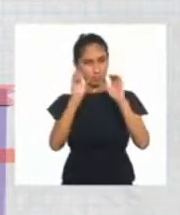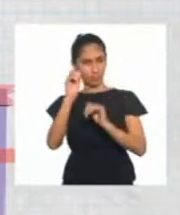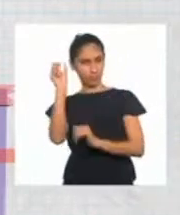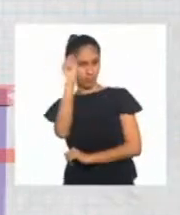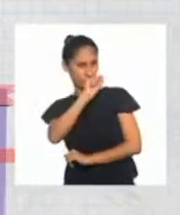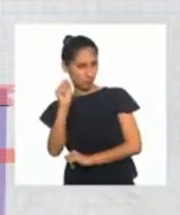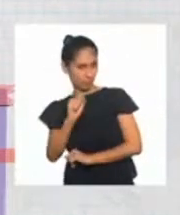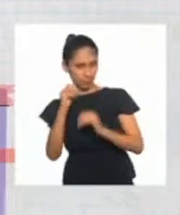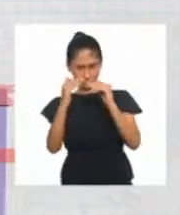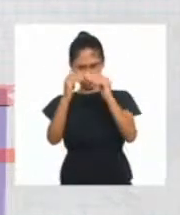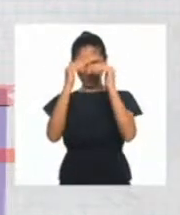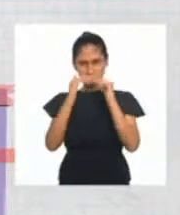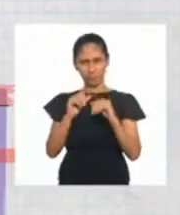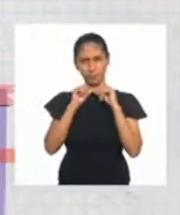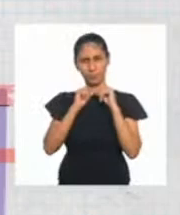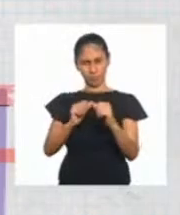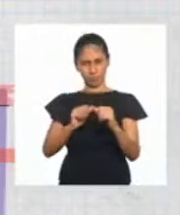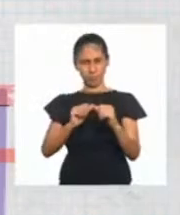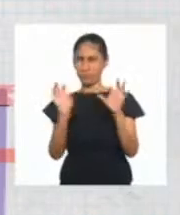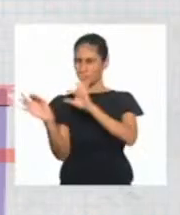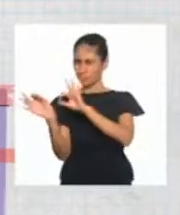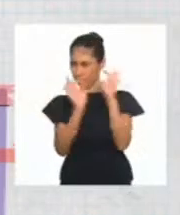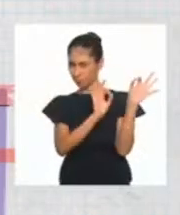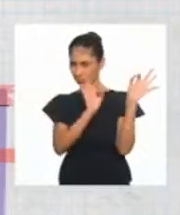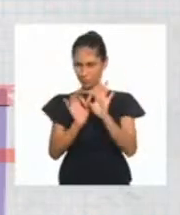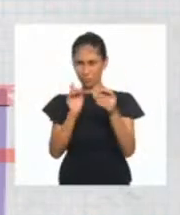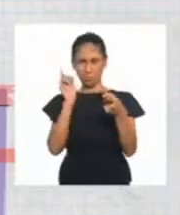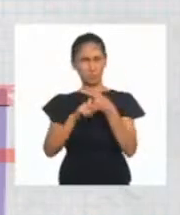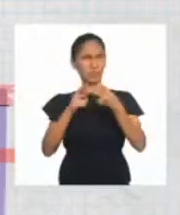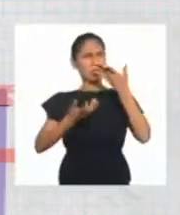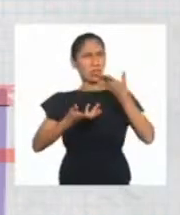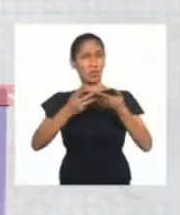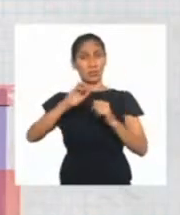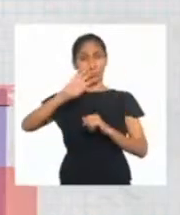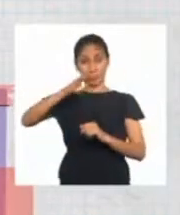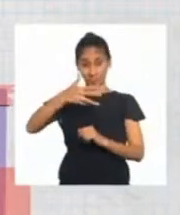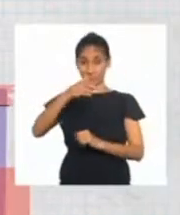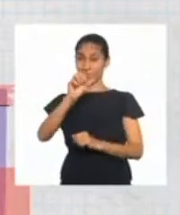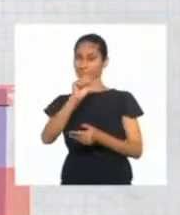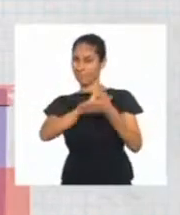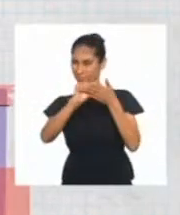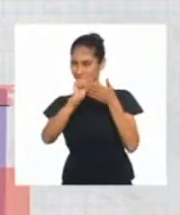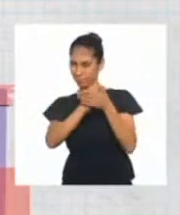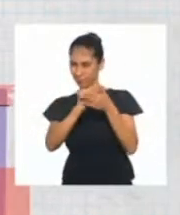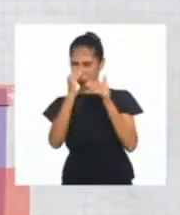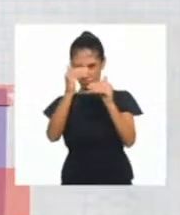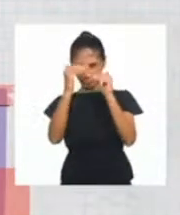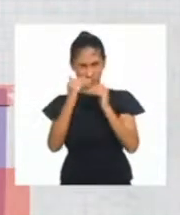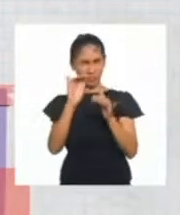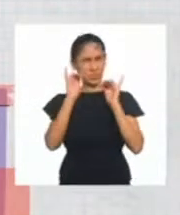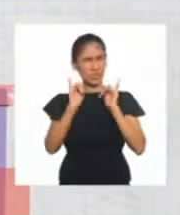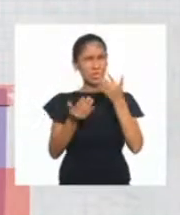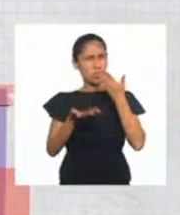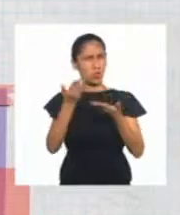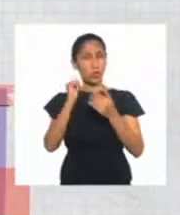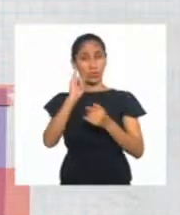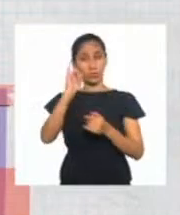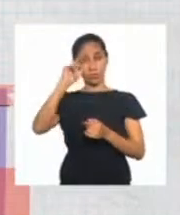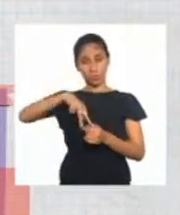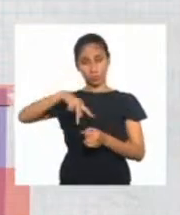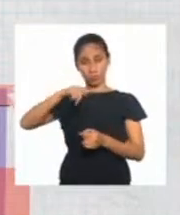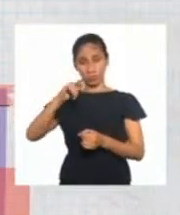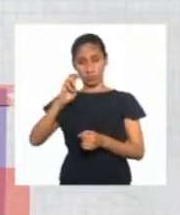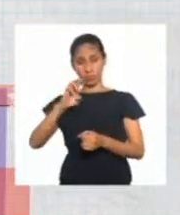soles. Seguimos el mismo procedimiento hasta el quinto mes, obteniendo un interés